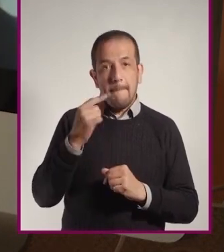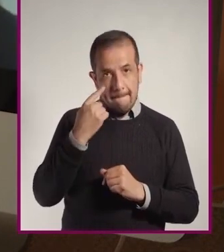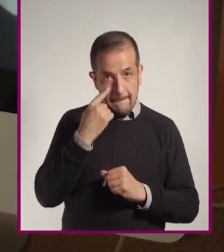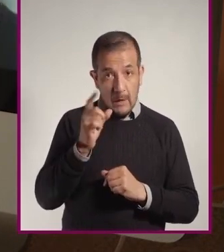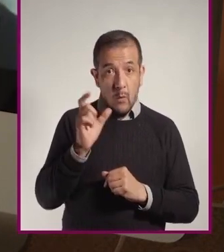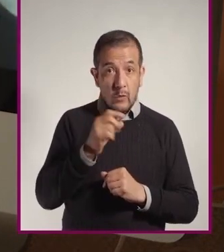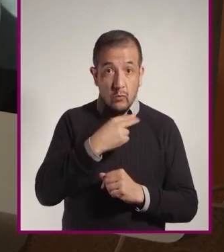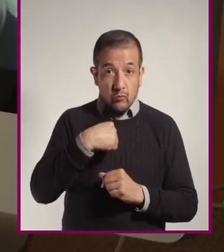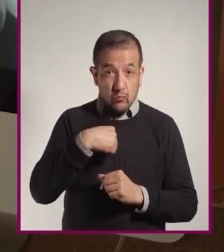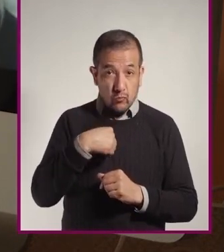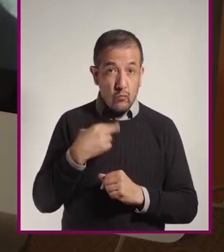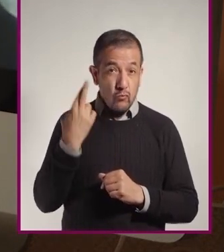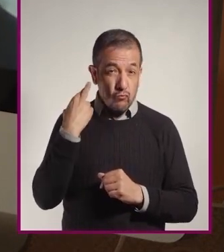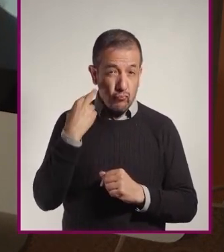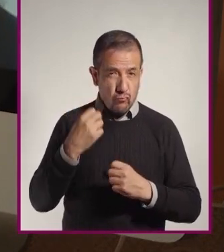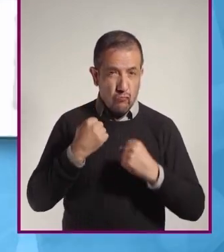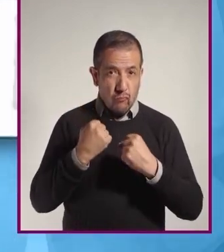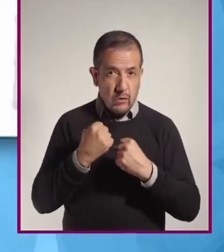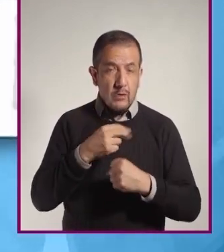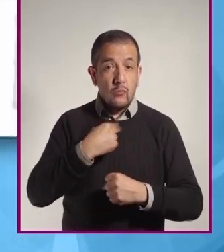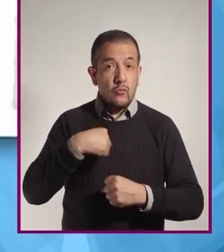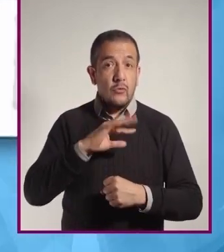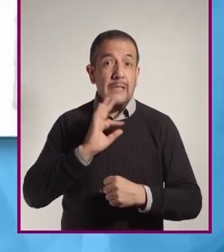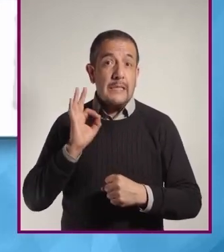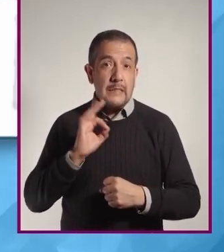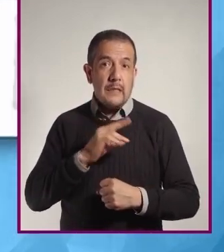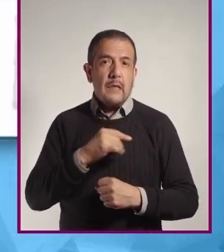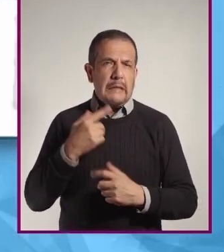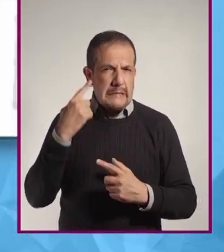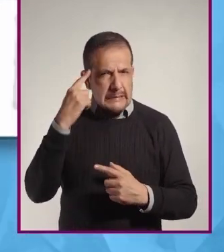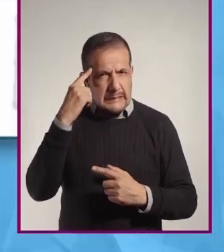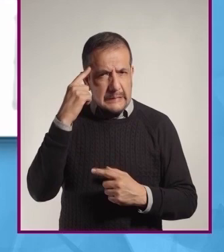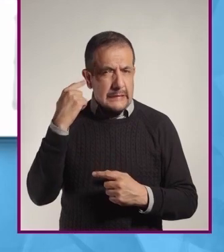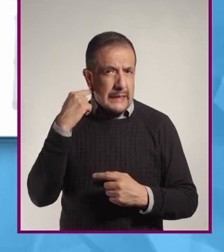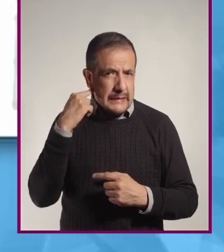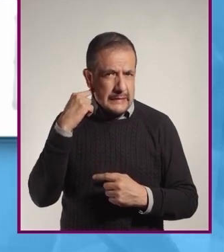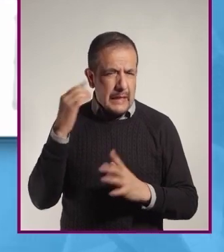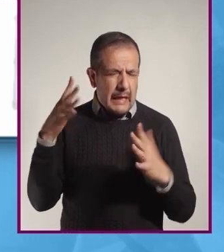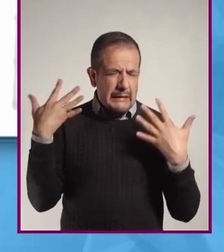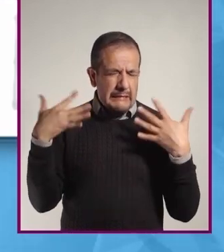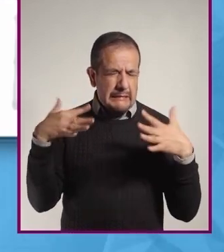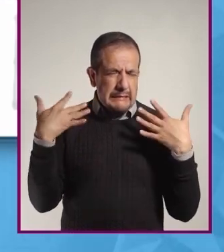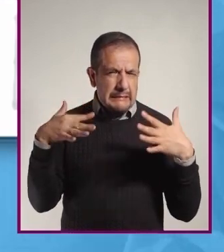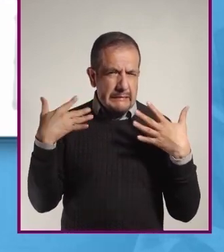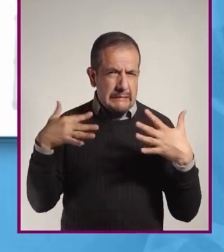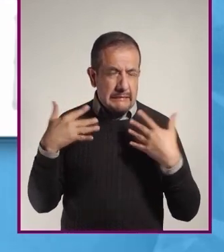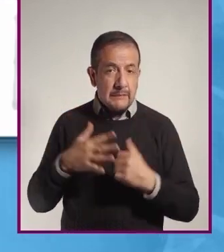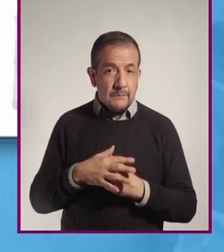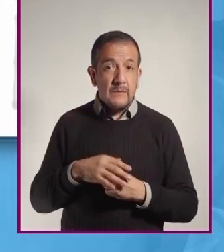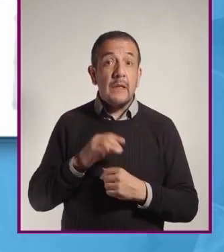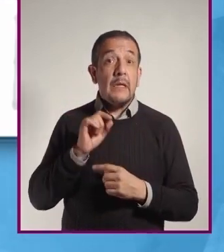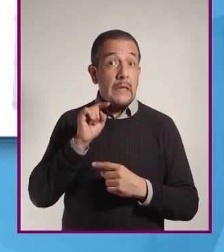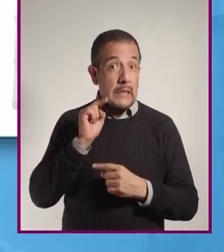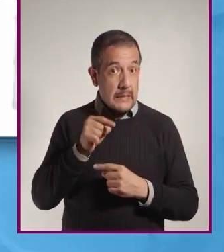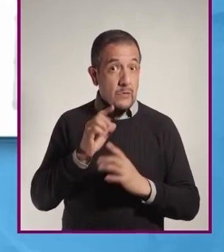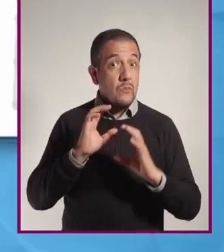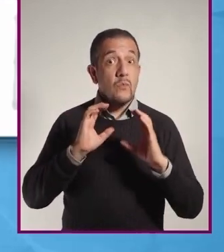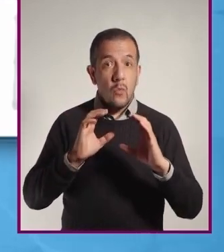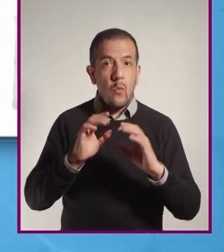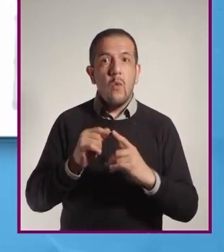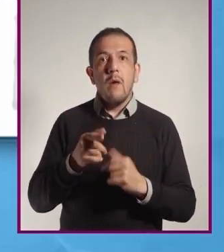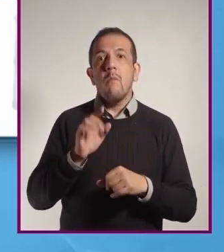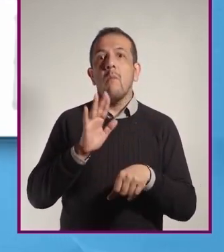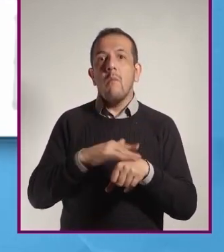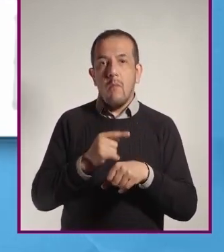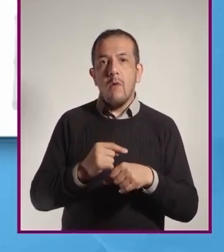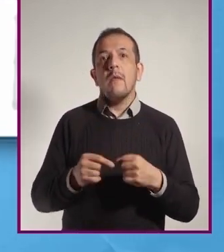escuchamos ruidos muy fuertes, podemos incluso llegar a tener dolor en los oídos. Entonces, esto ya nos puede estar dando una